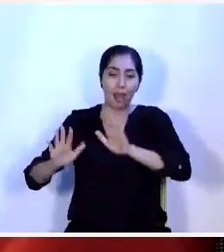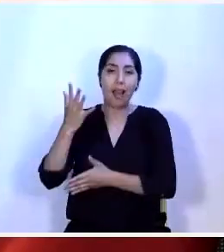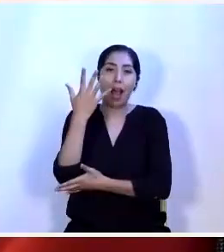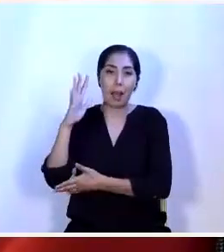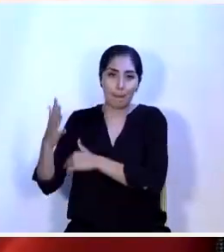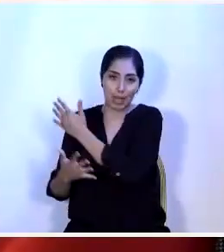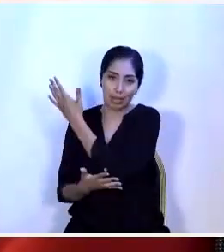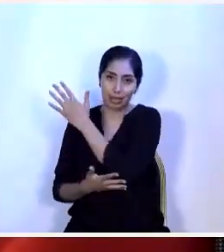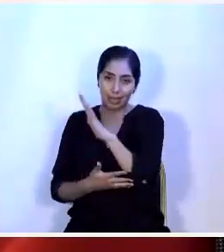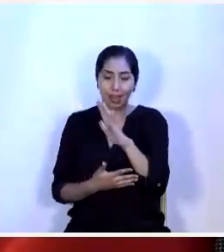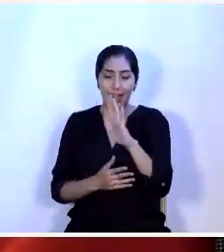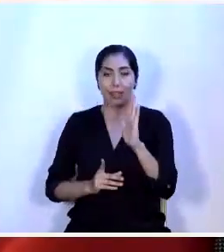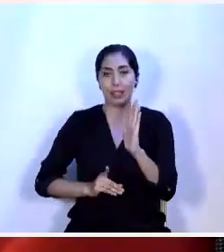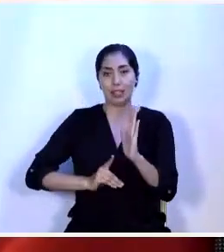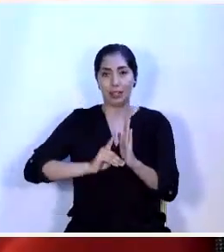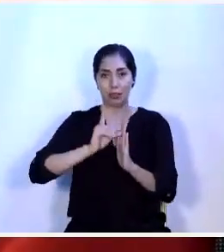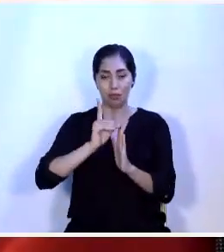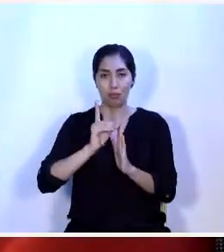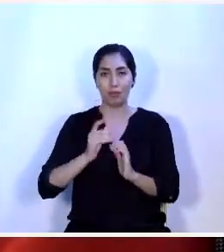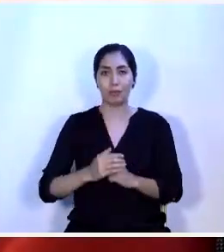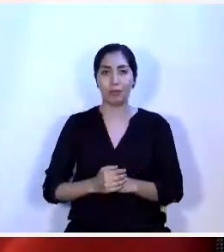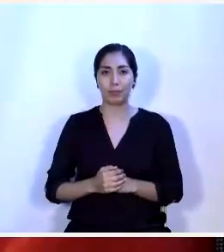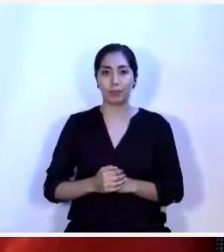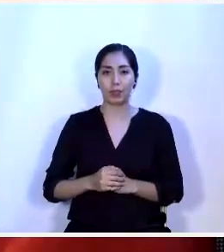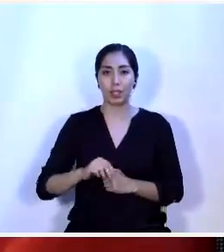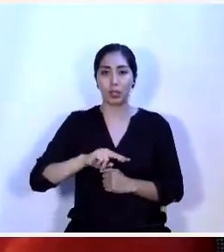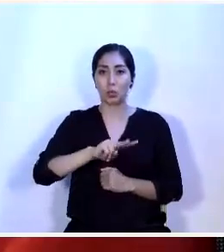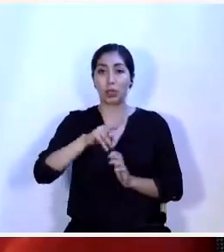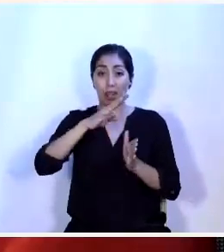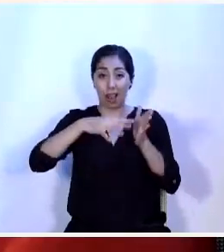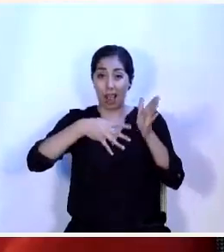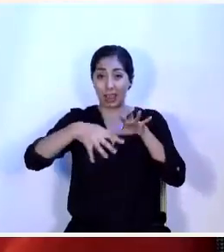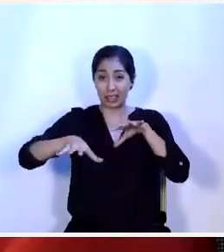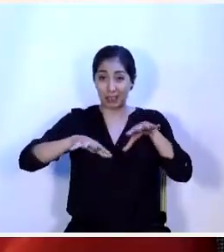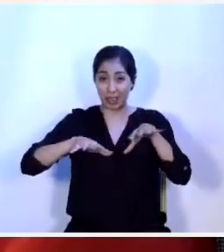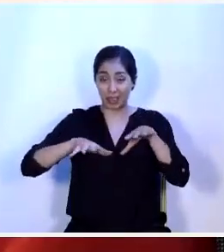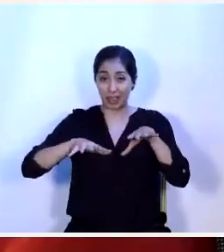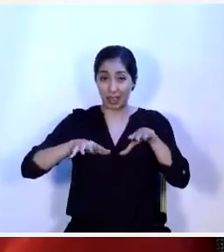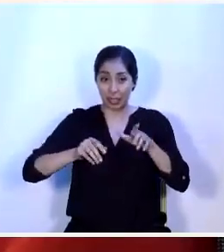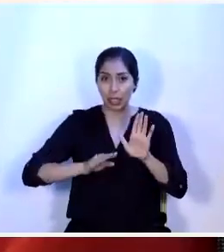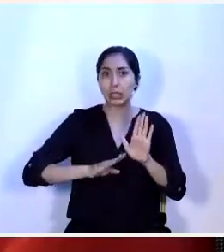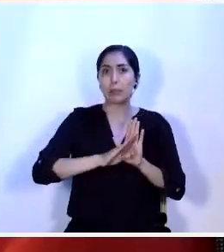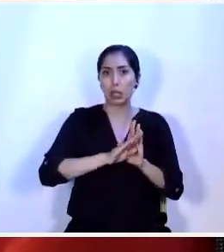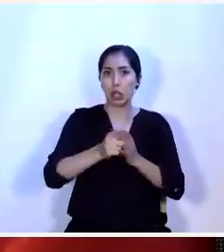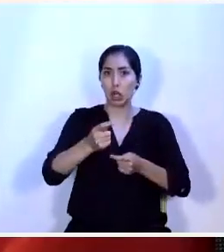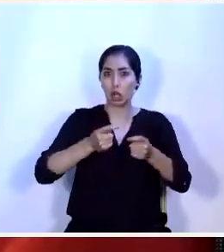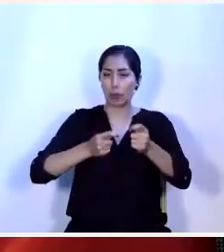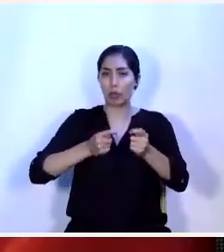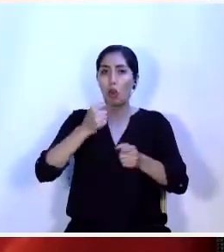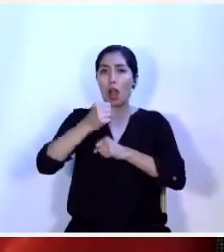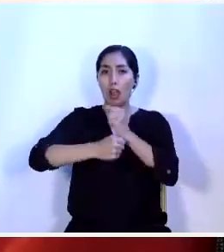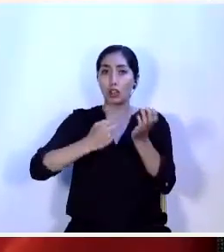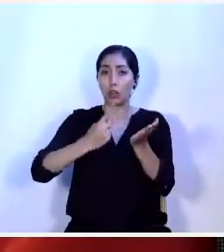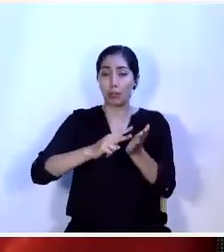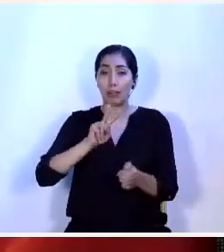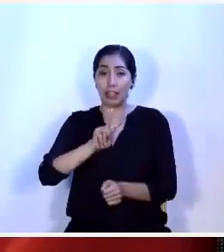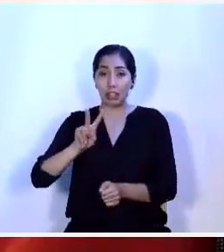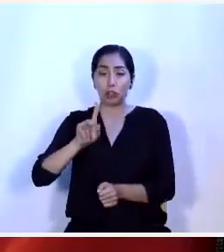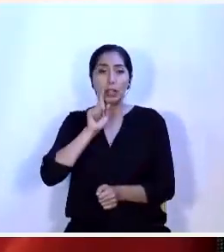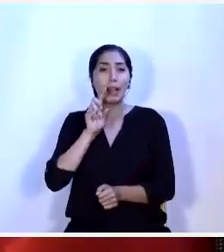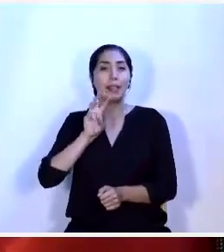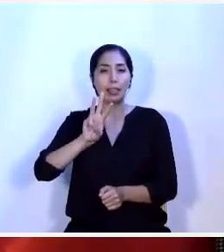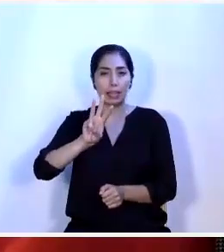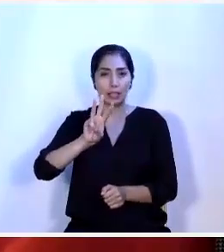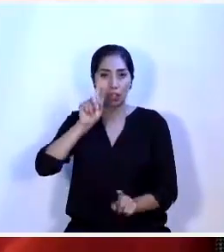del desarrollo. Nuestra agenda de crecimiento económico, entonces, y de recuperación económica para el 2022 tiene 3 objetivos